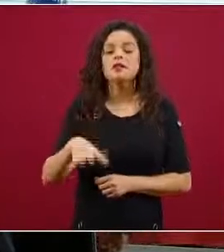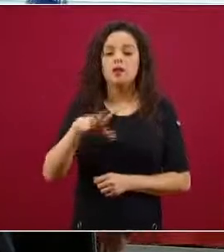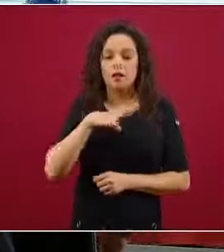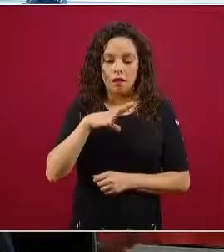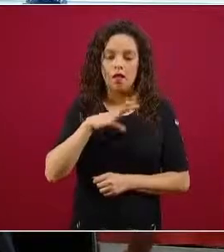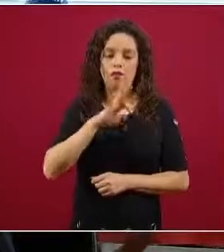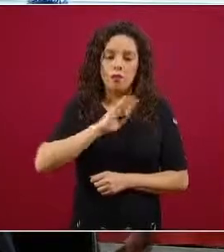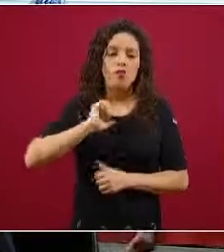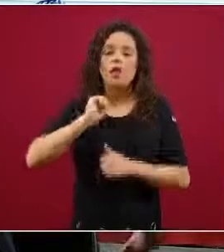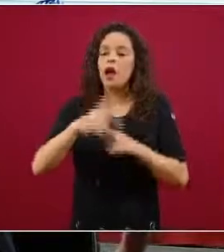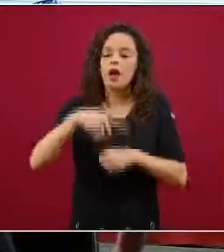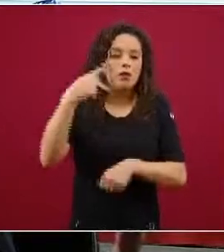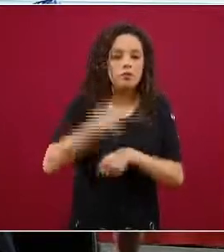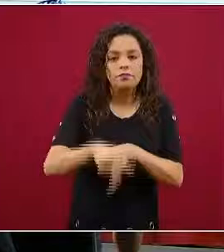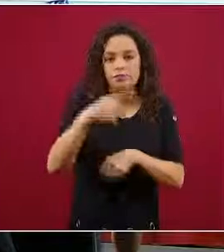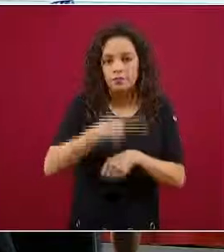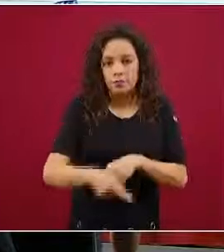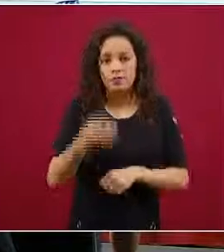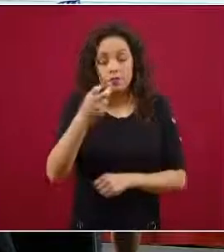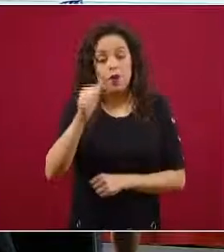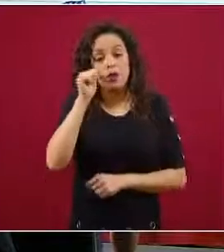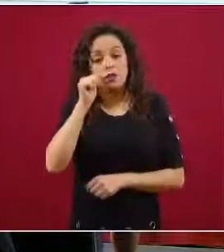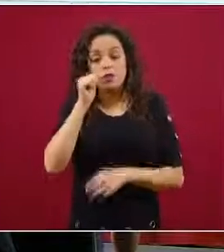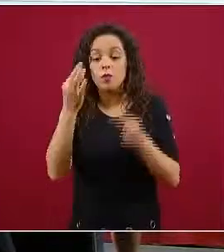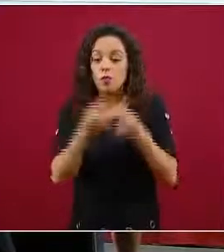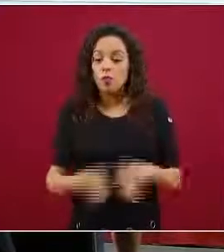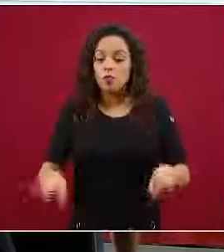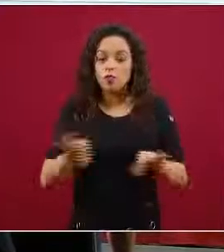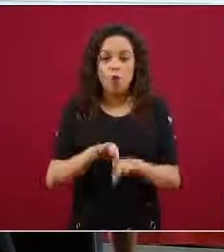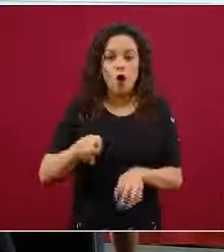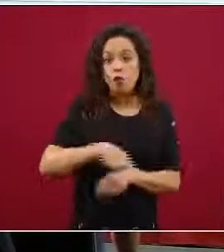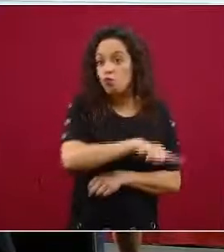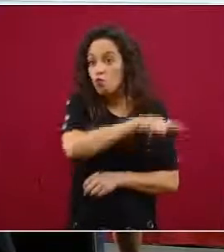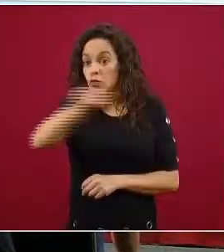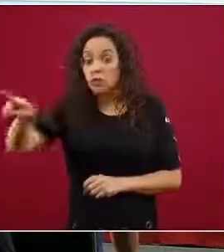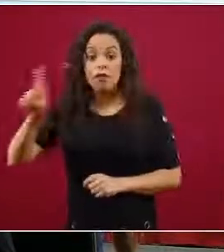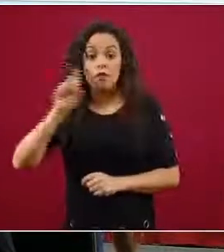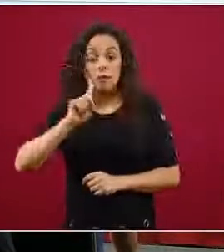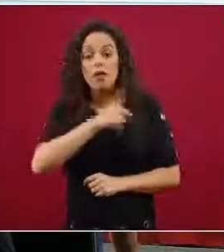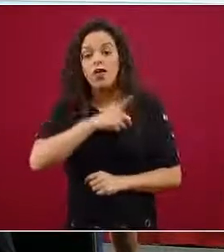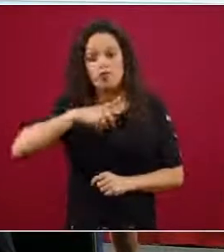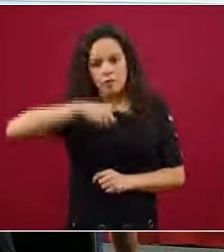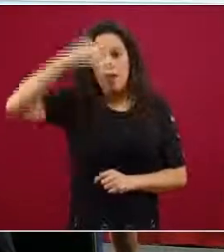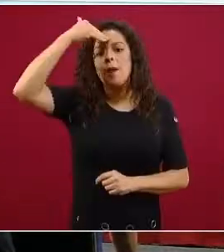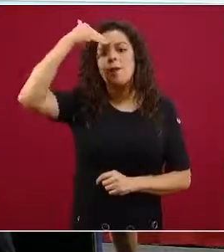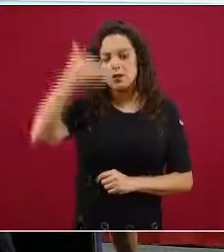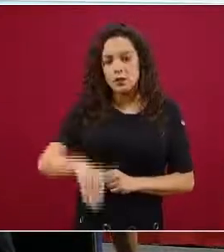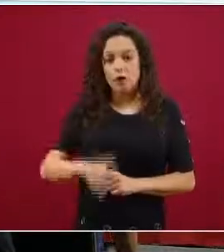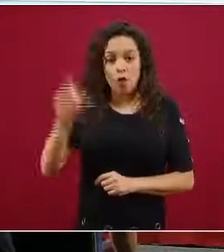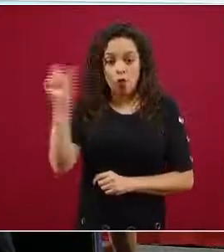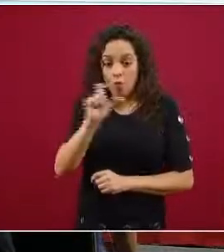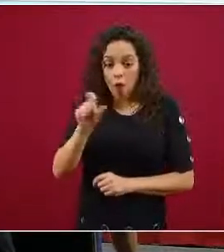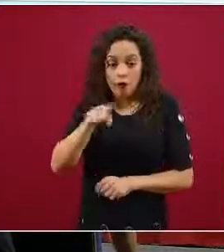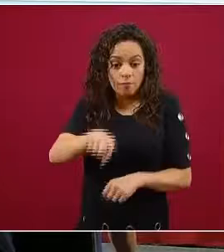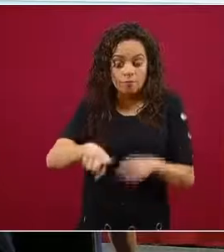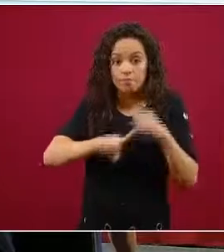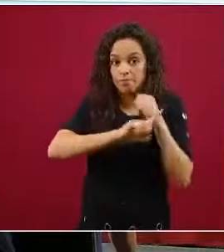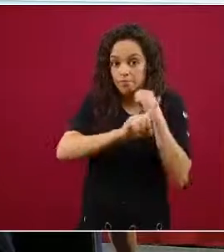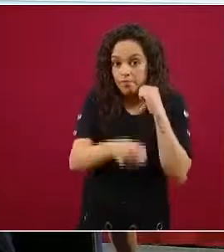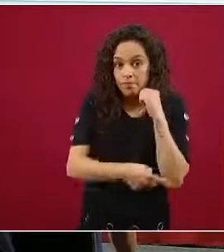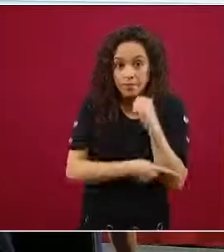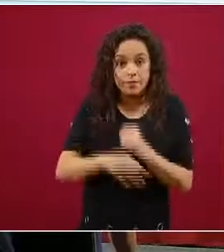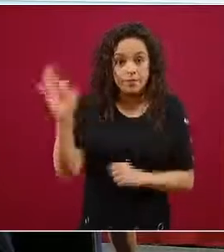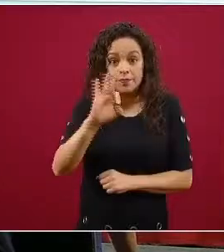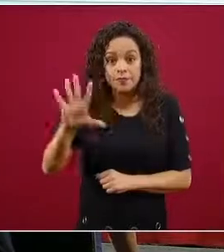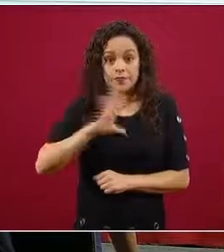por ello es importante que toda mujer sepa que en cualquier momento del embarazo, un sangrado